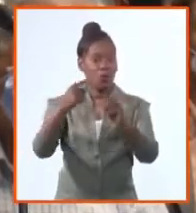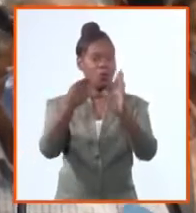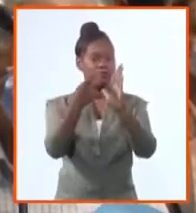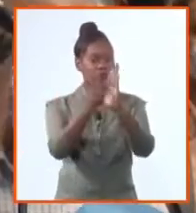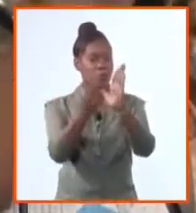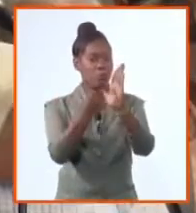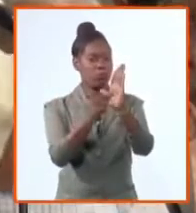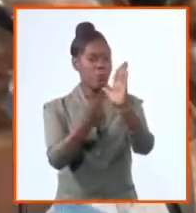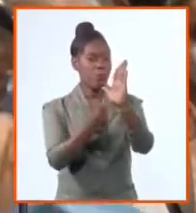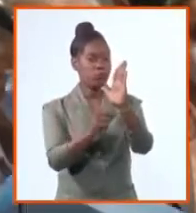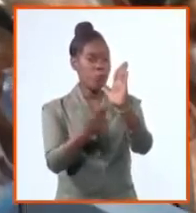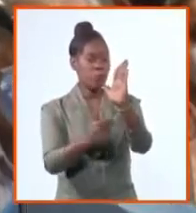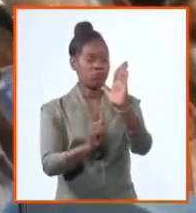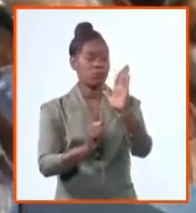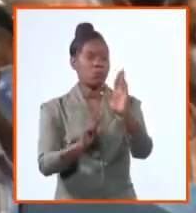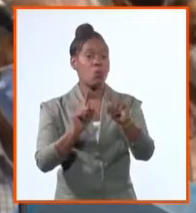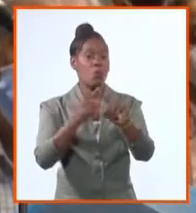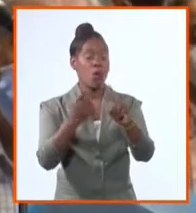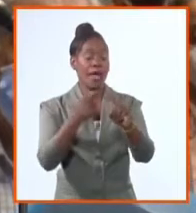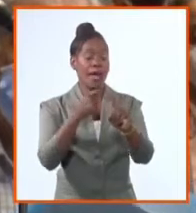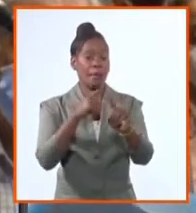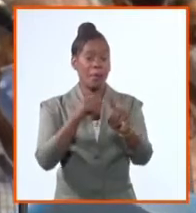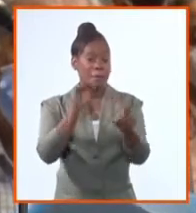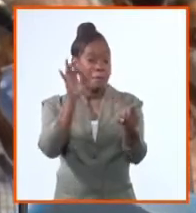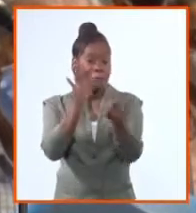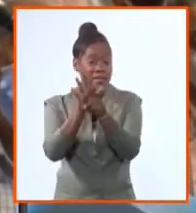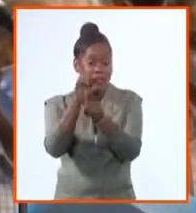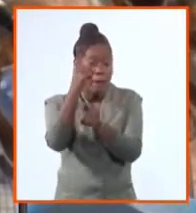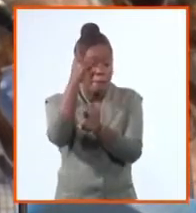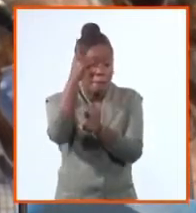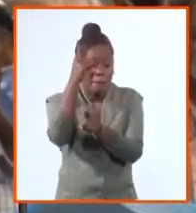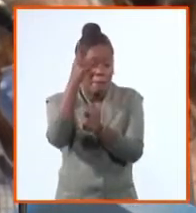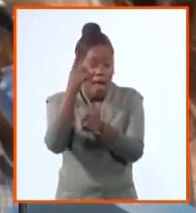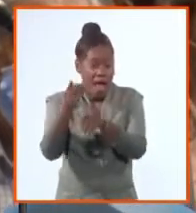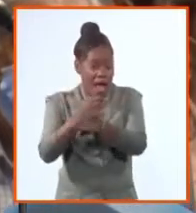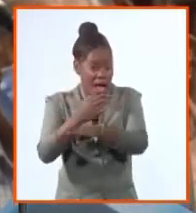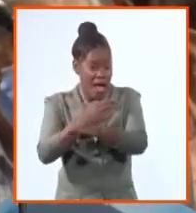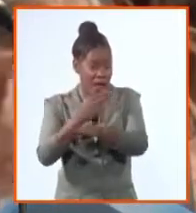un gran cansancio pandémico.